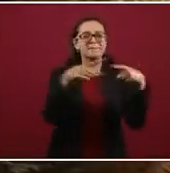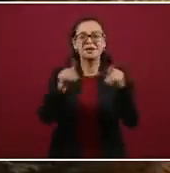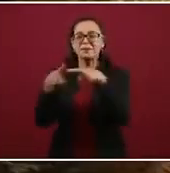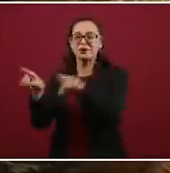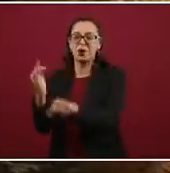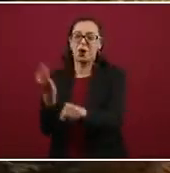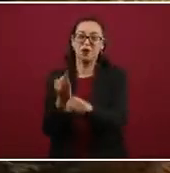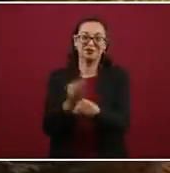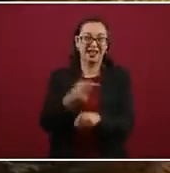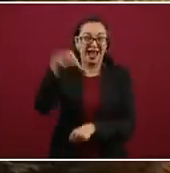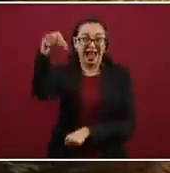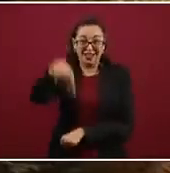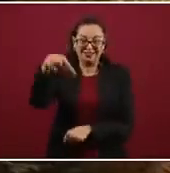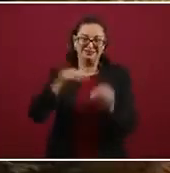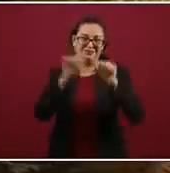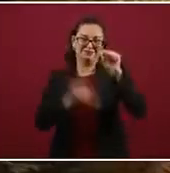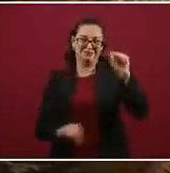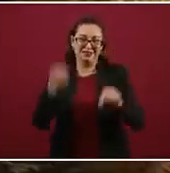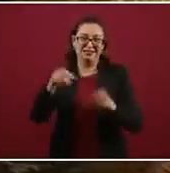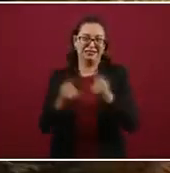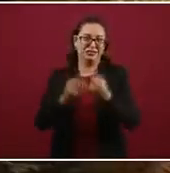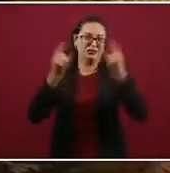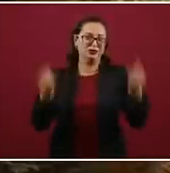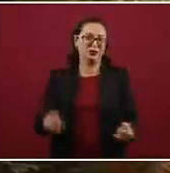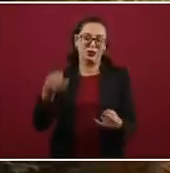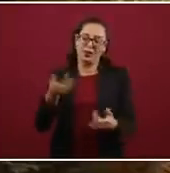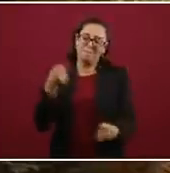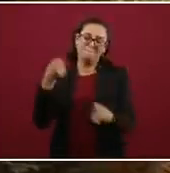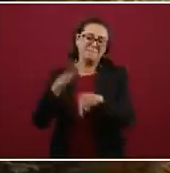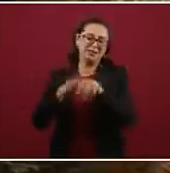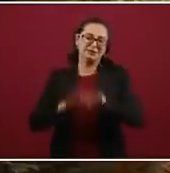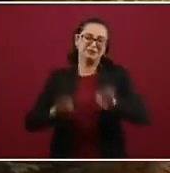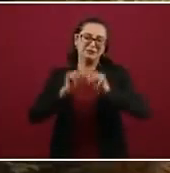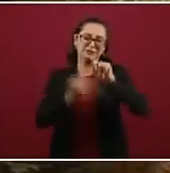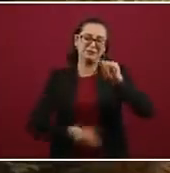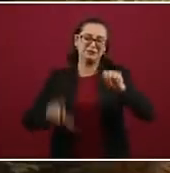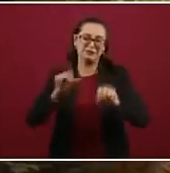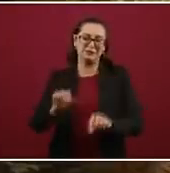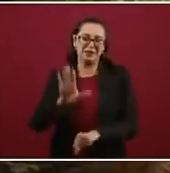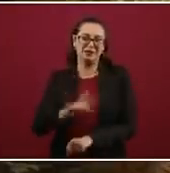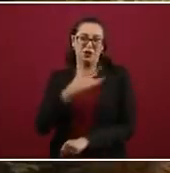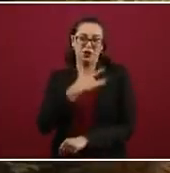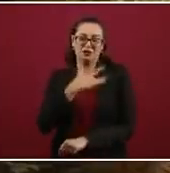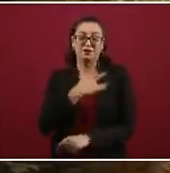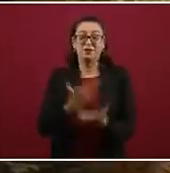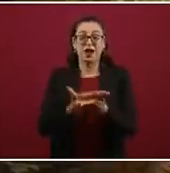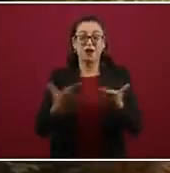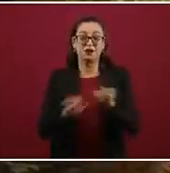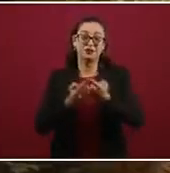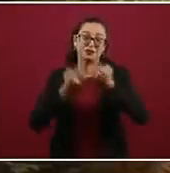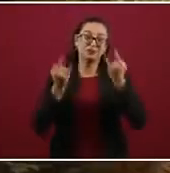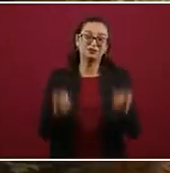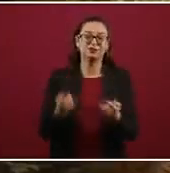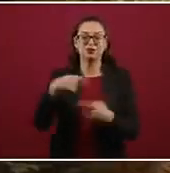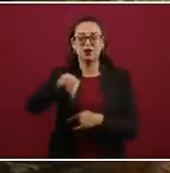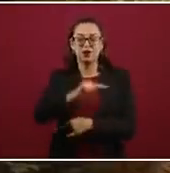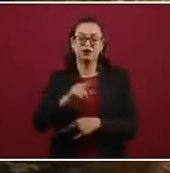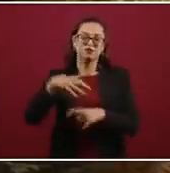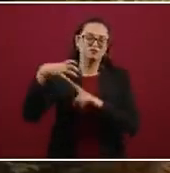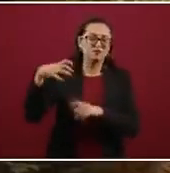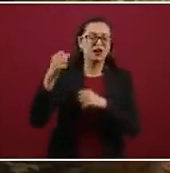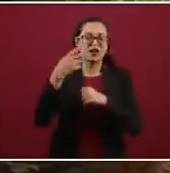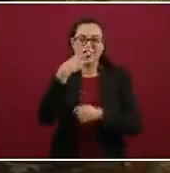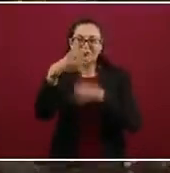que es el corazón emocional, el corazón histórico de nuestro país. Antes de continuar con esta narración histórica sobre el grito de Dolores que hemos preparado para